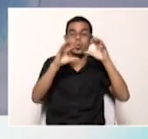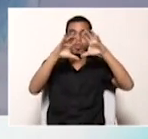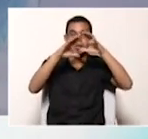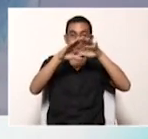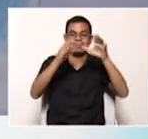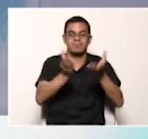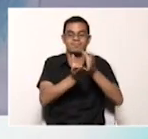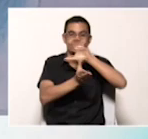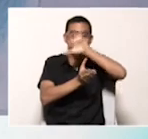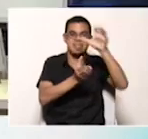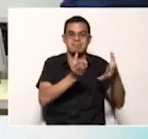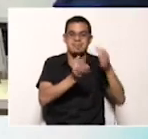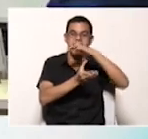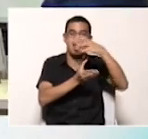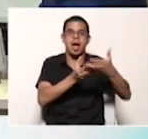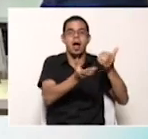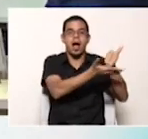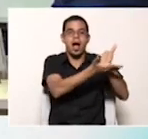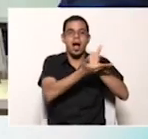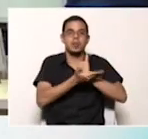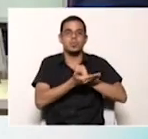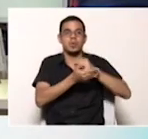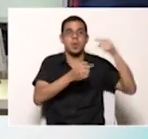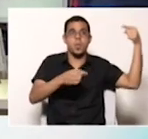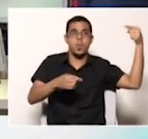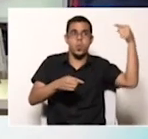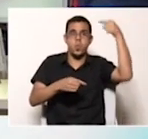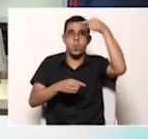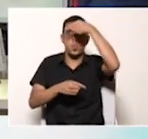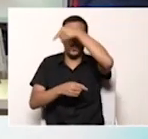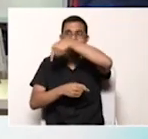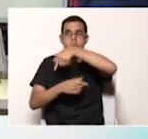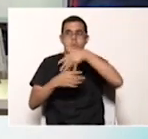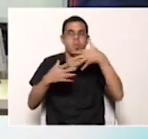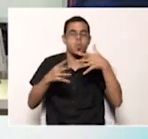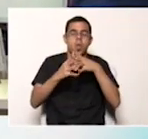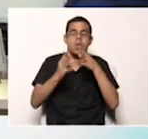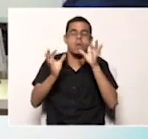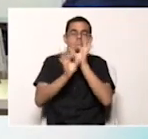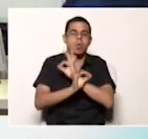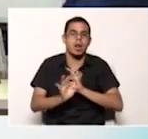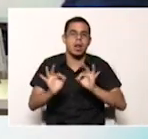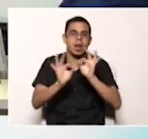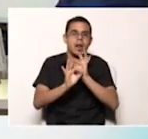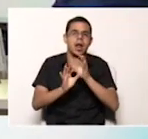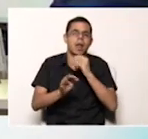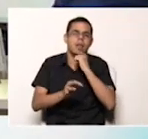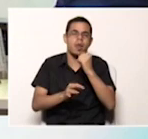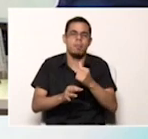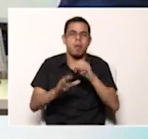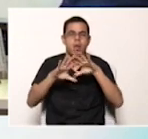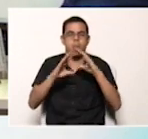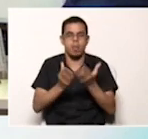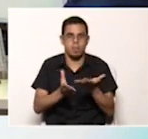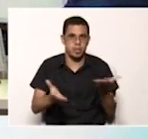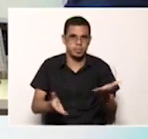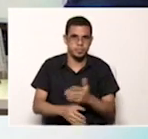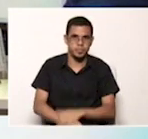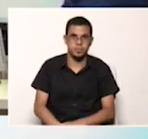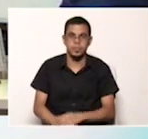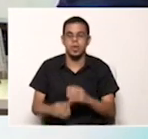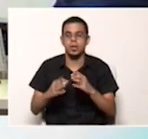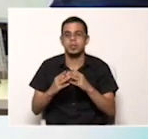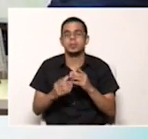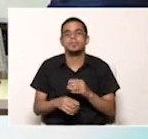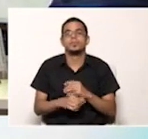podemos convivir allí. Específicamente, cuando vemos el metano, lo vamos a conseguir en los contenedores